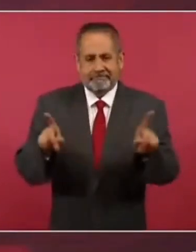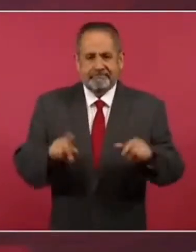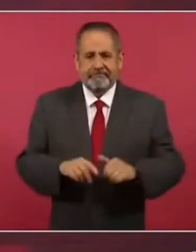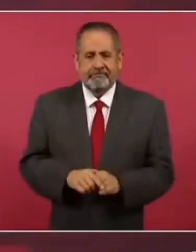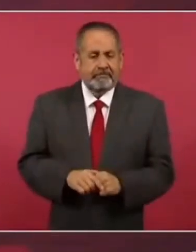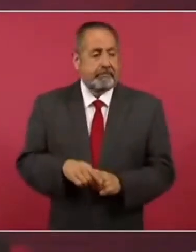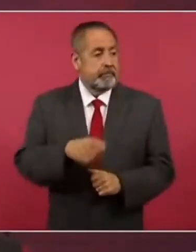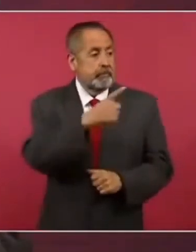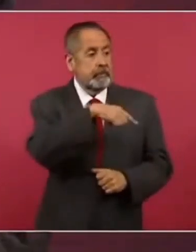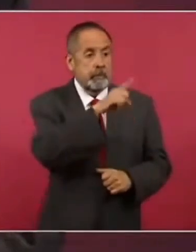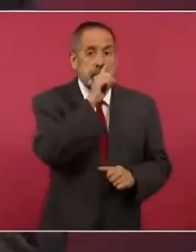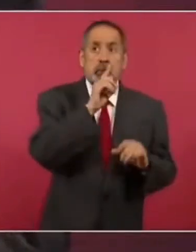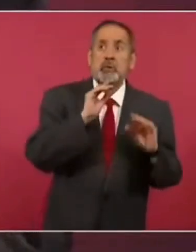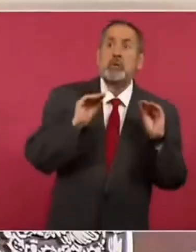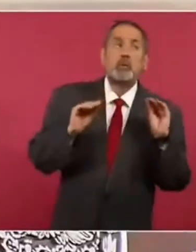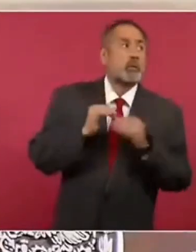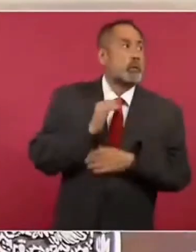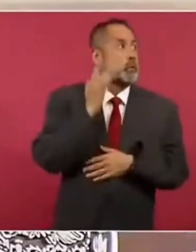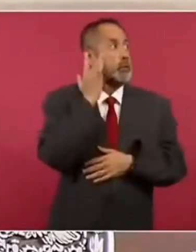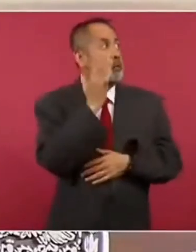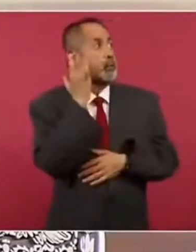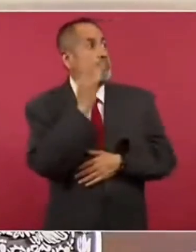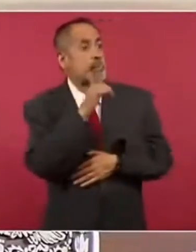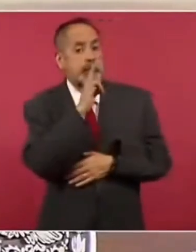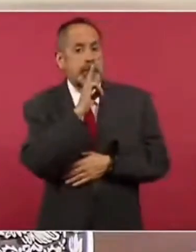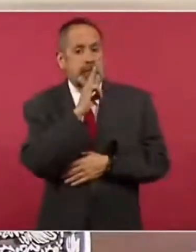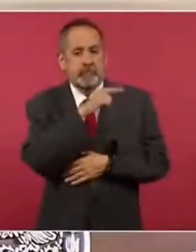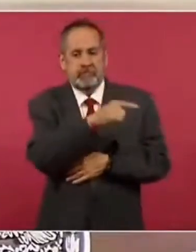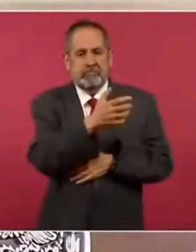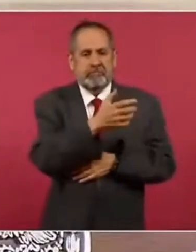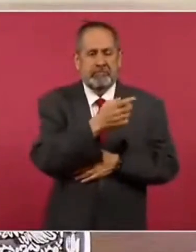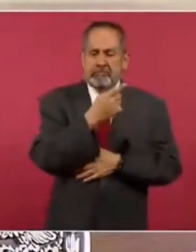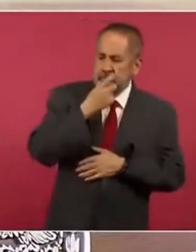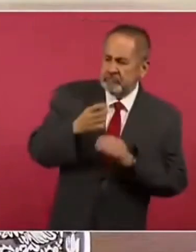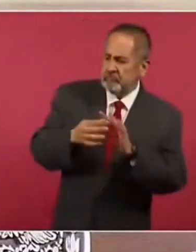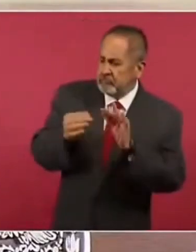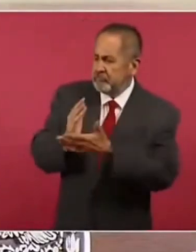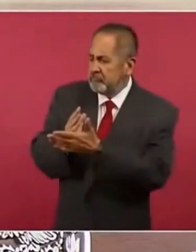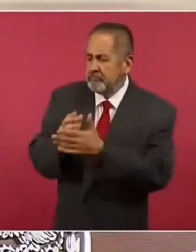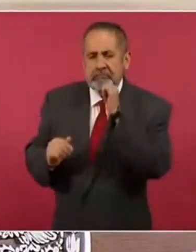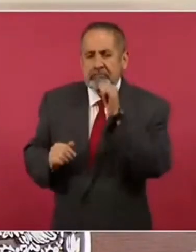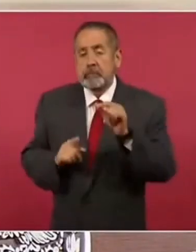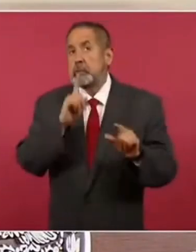ellos se quedaban callados y nunca decían nada.